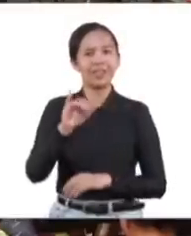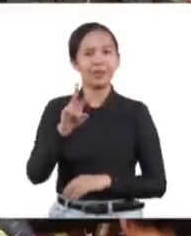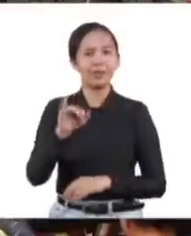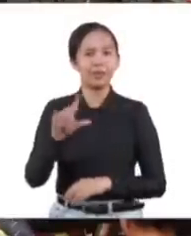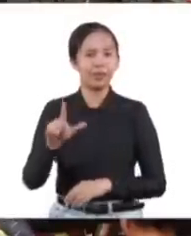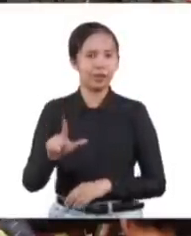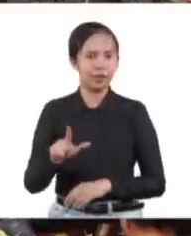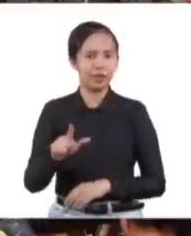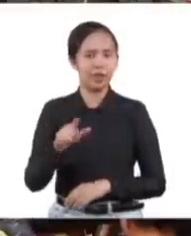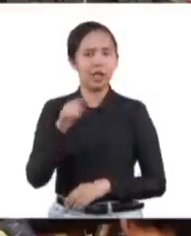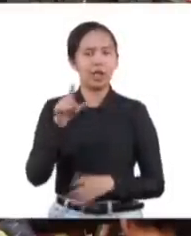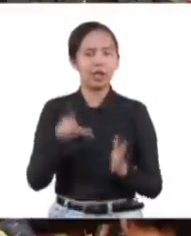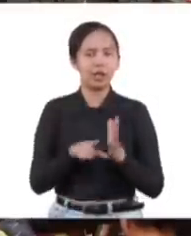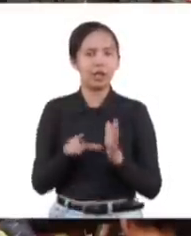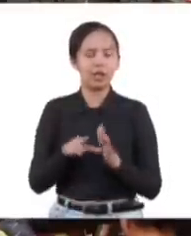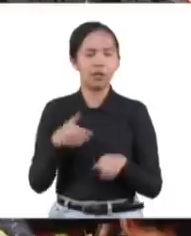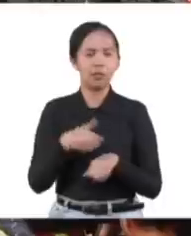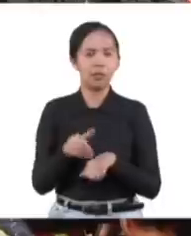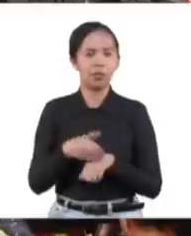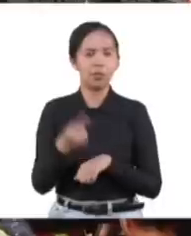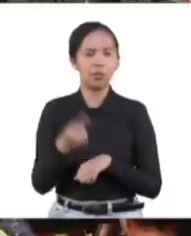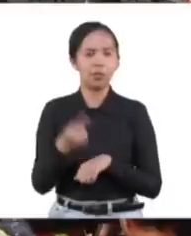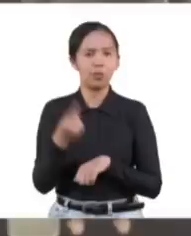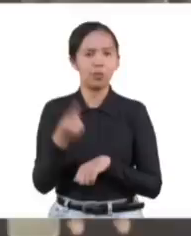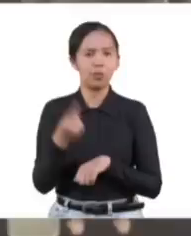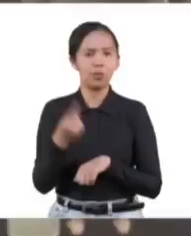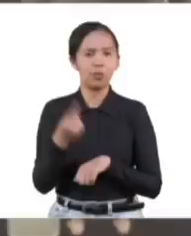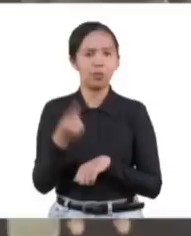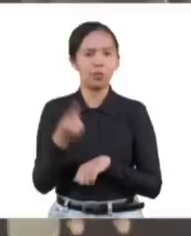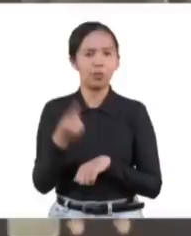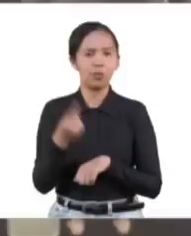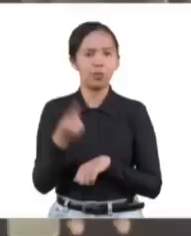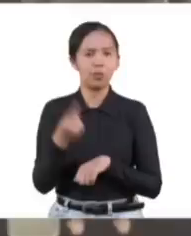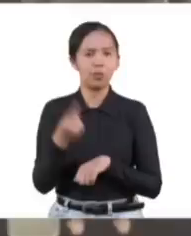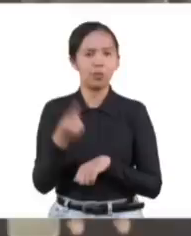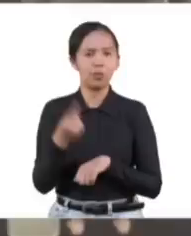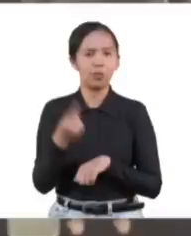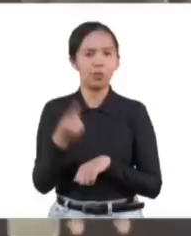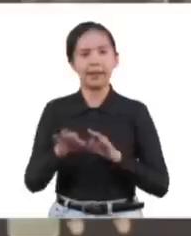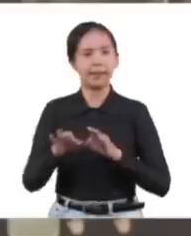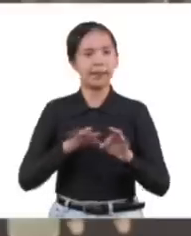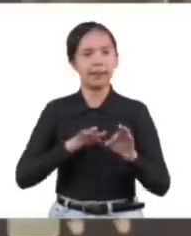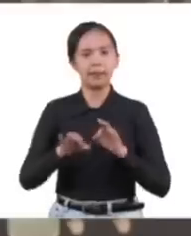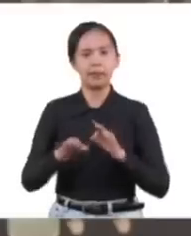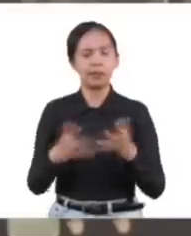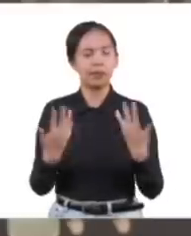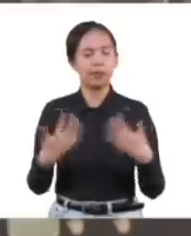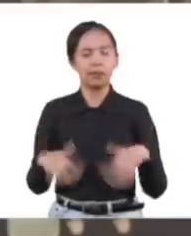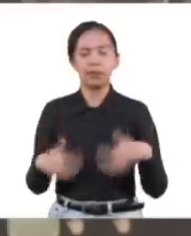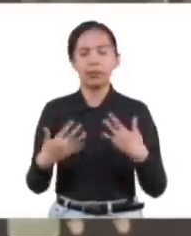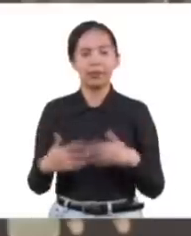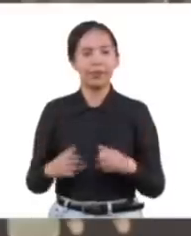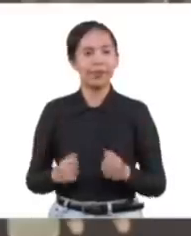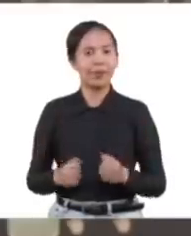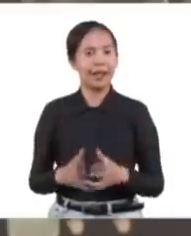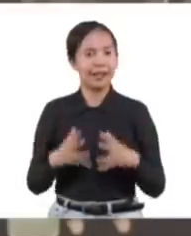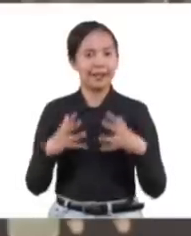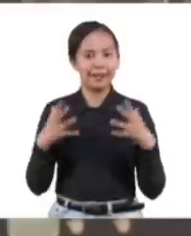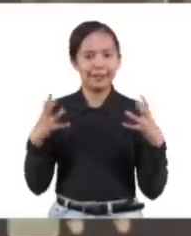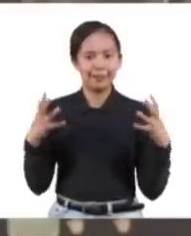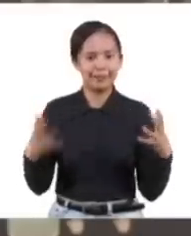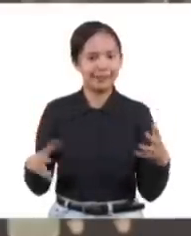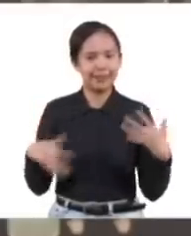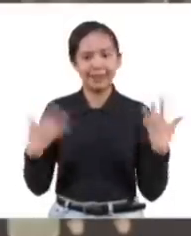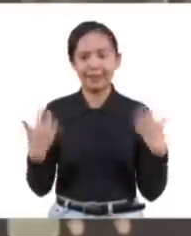nueva línea 1 del metro. Ha sido un trabajo titánico.